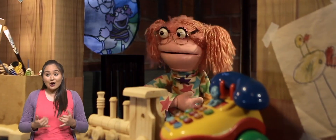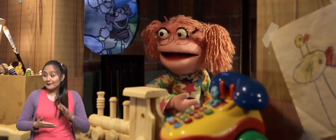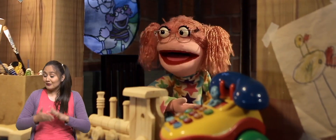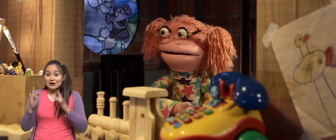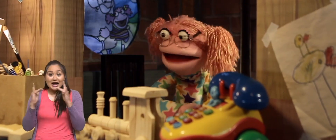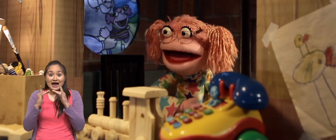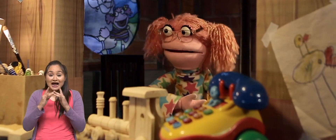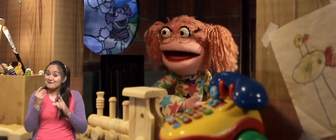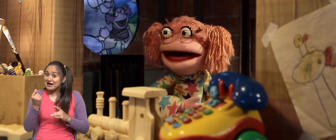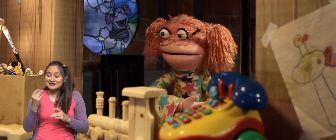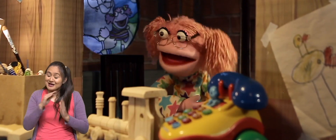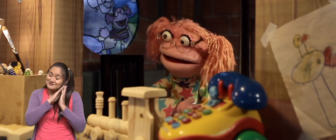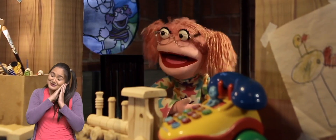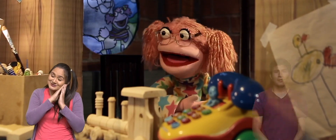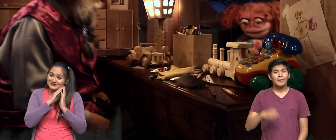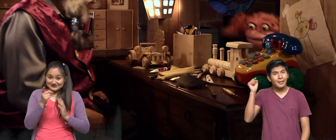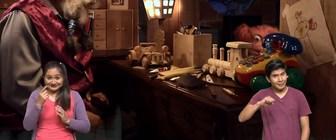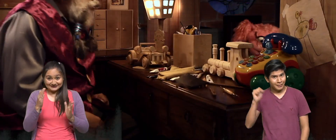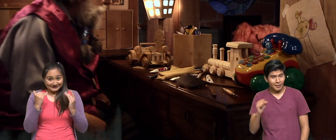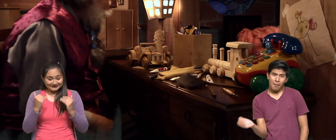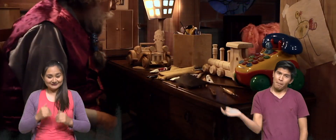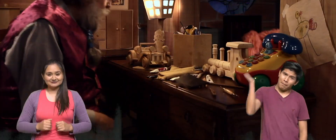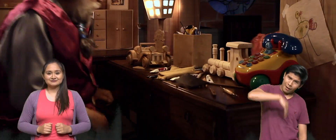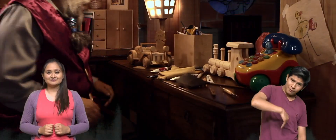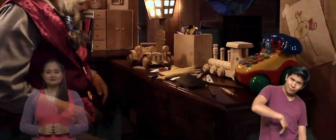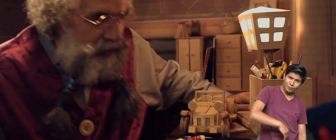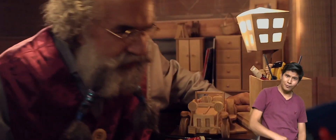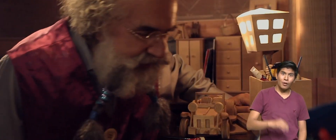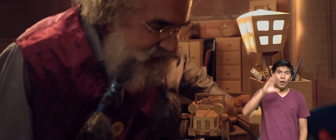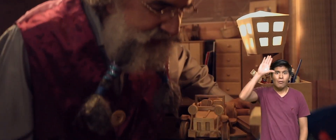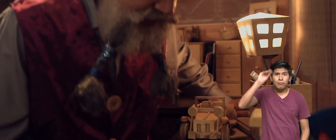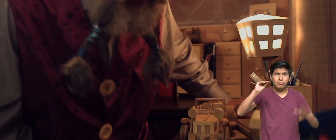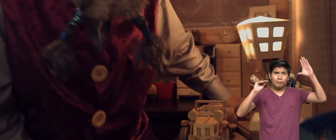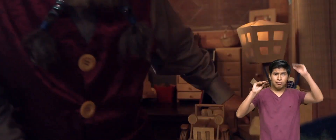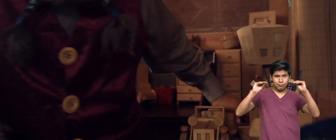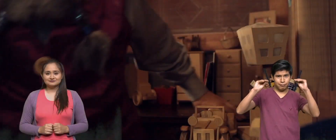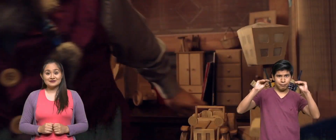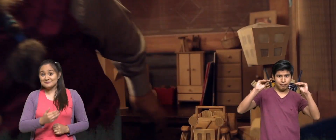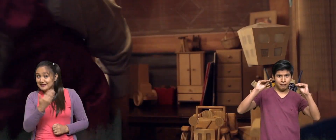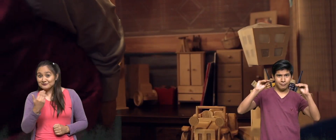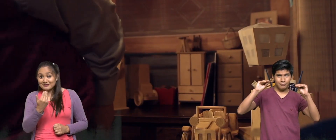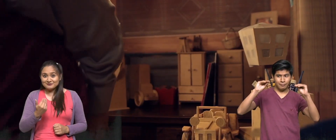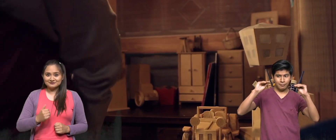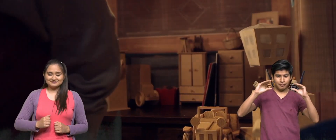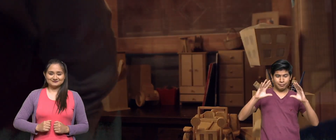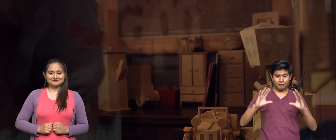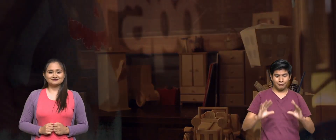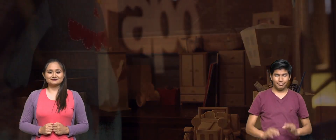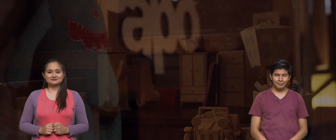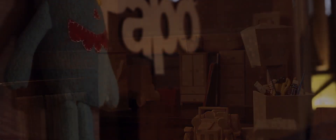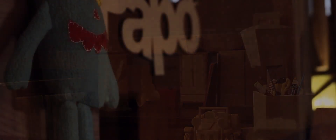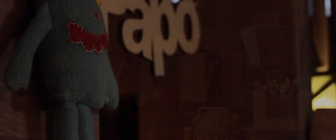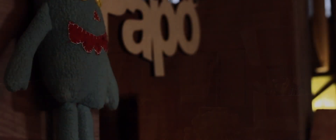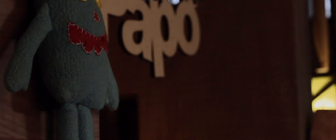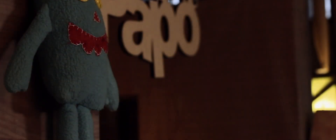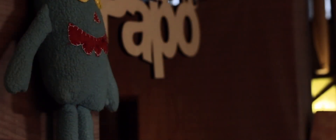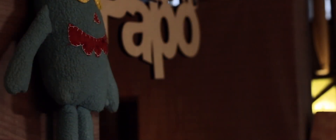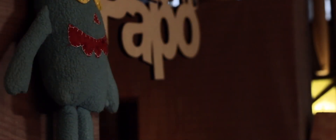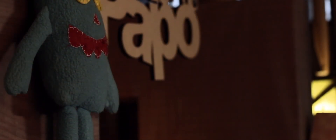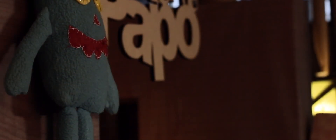Entonces, me voy rápido a la cama, papo. Sí, vamos, apaguemos esta luz. Vamos, vamos.